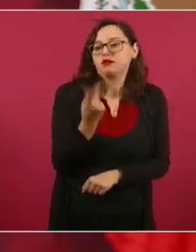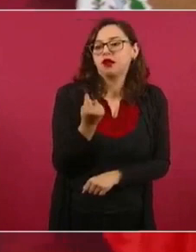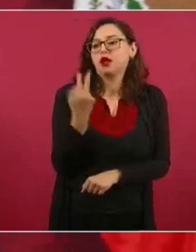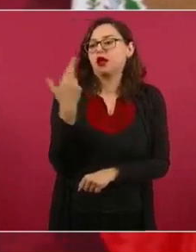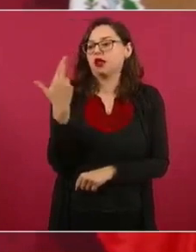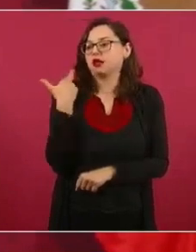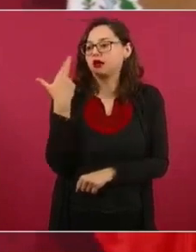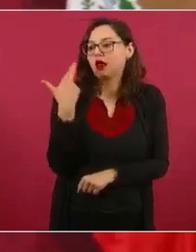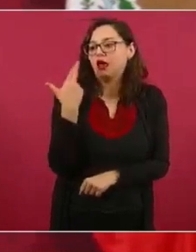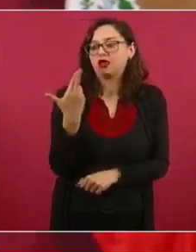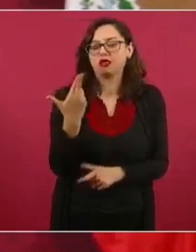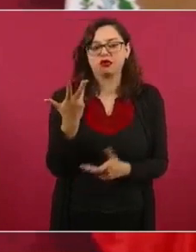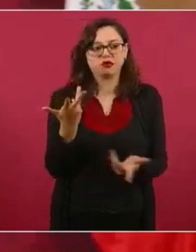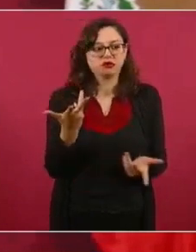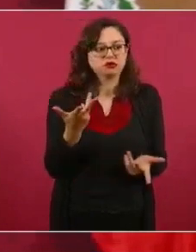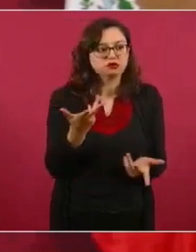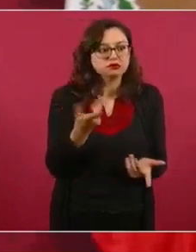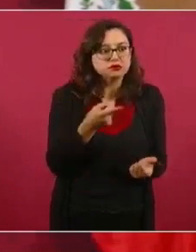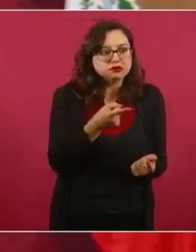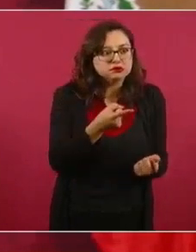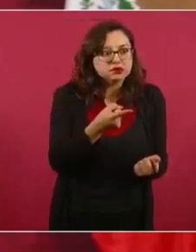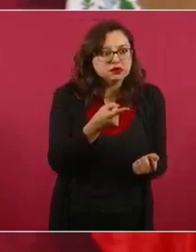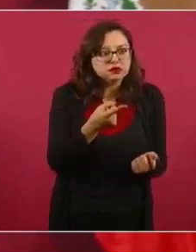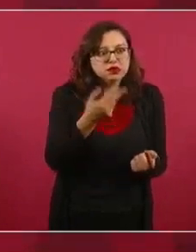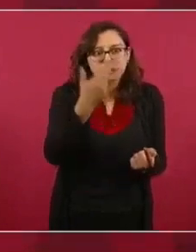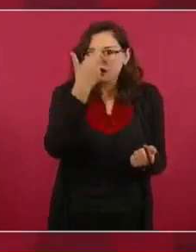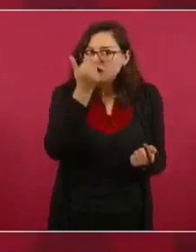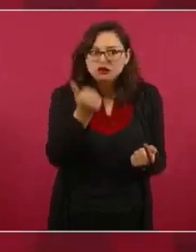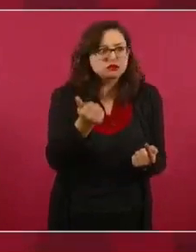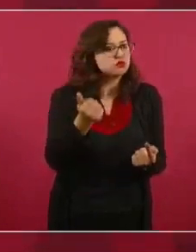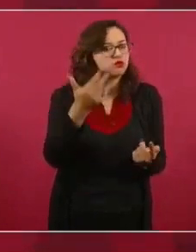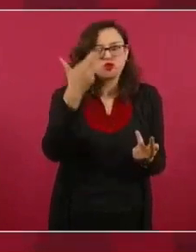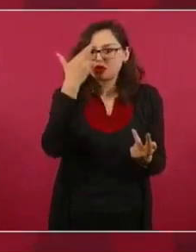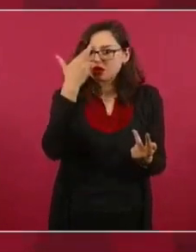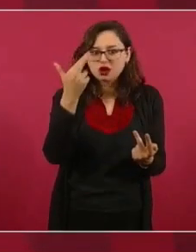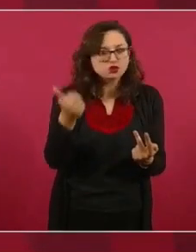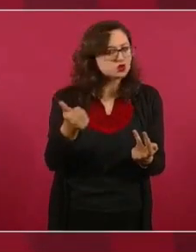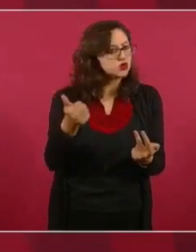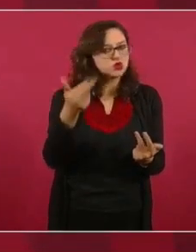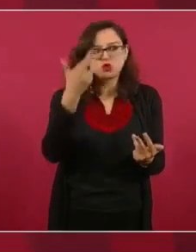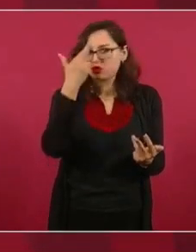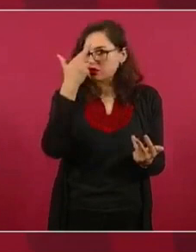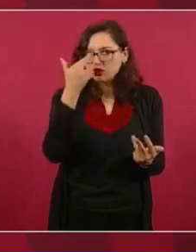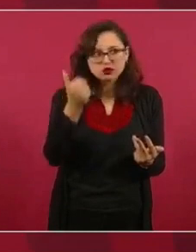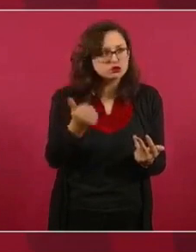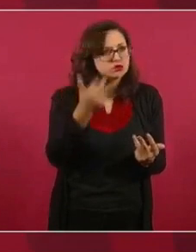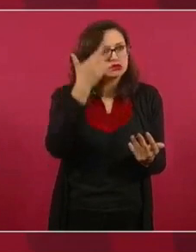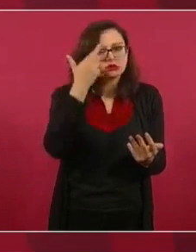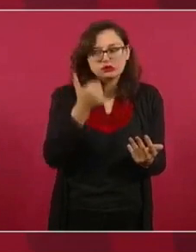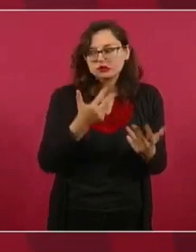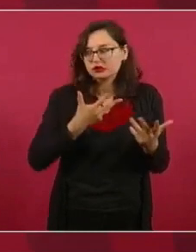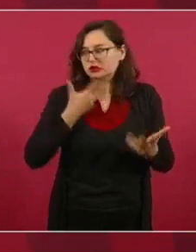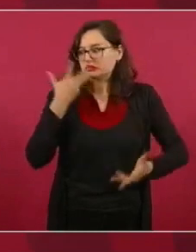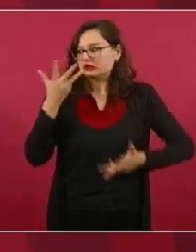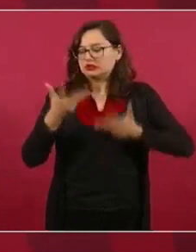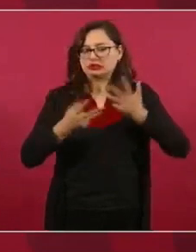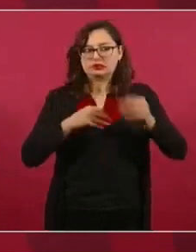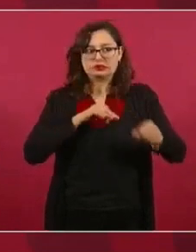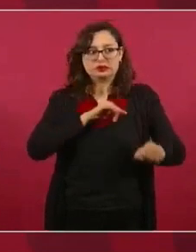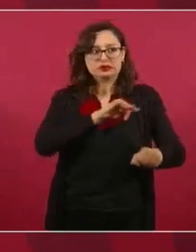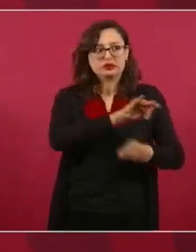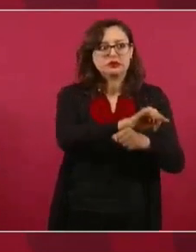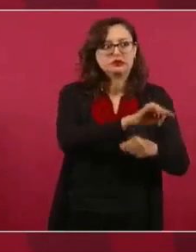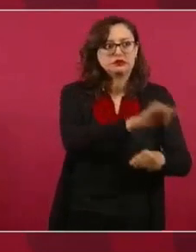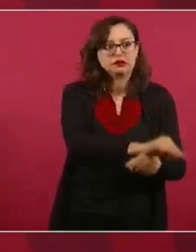la sinrazón pues no se puede defender, o sea, es muy difícil, y va de por medio pues